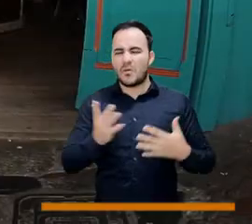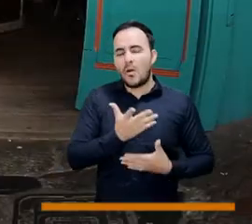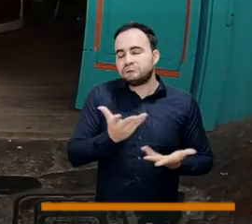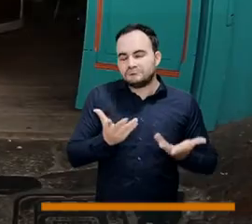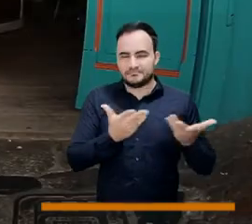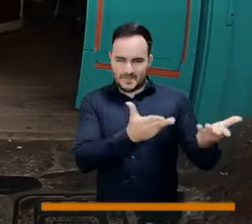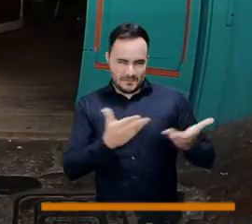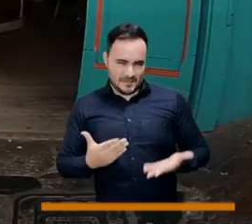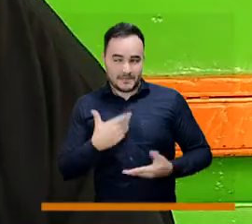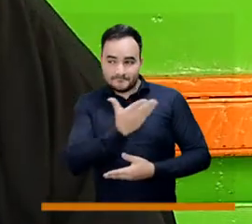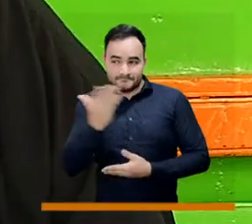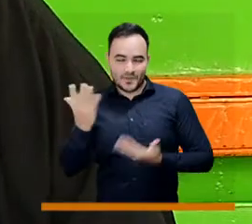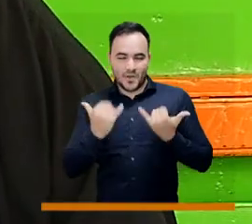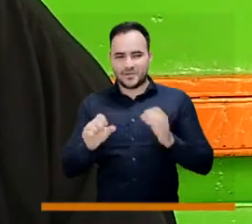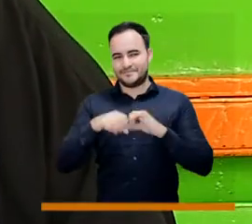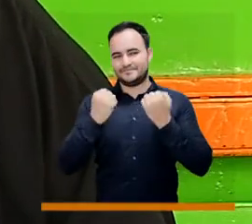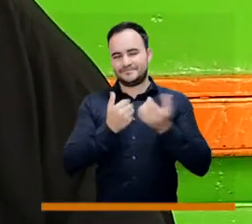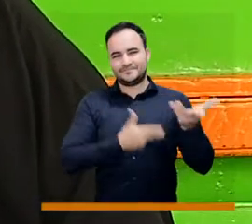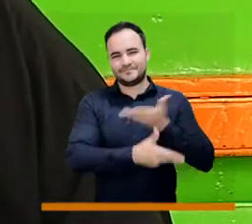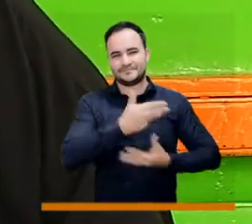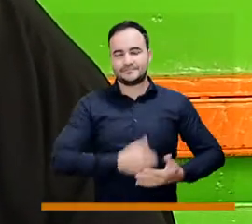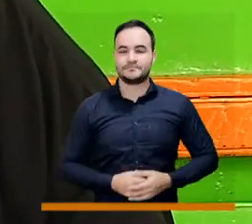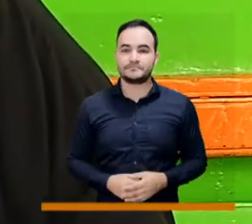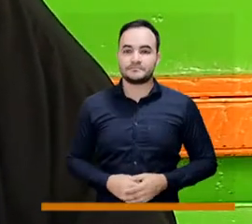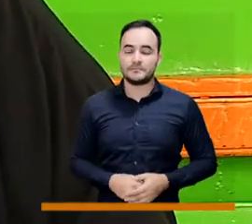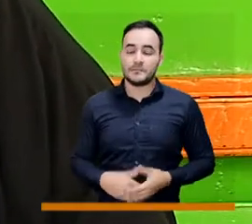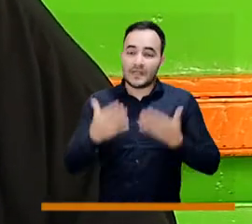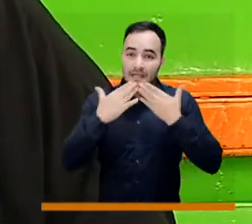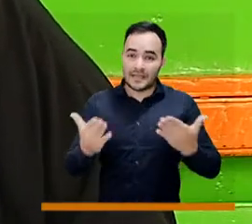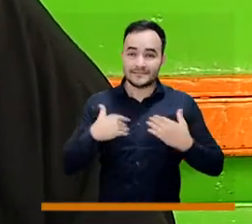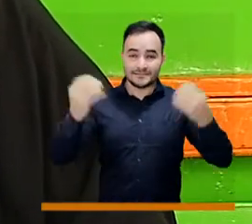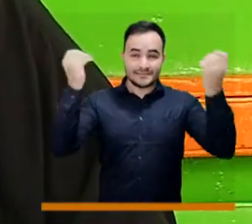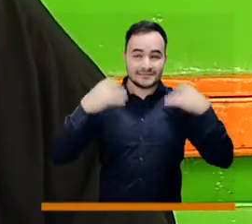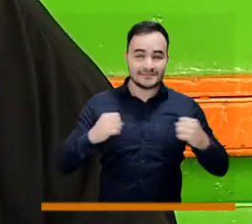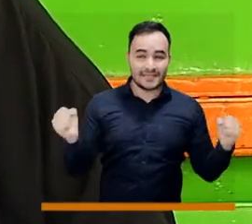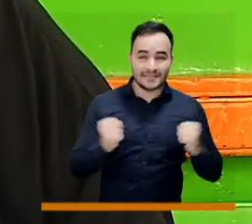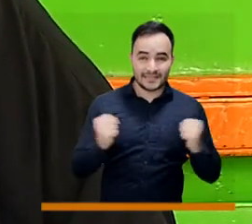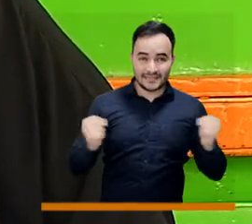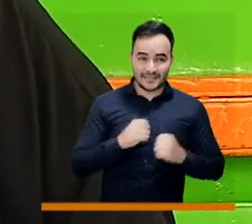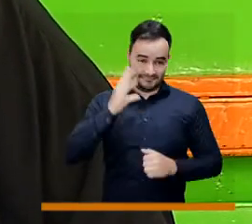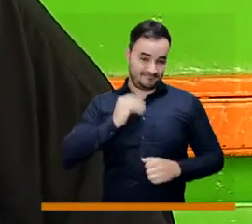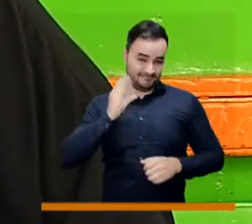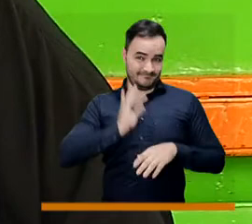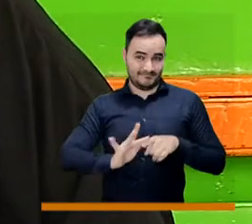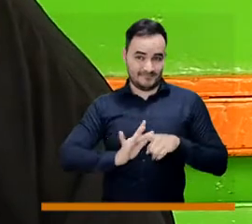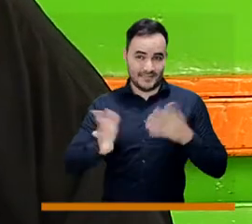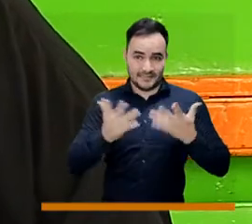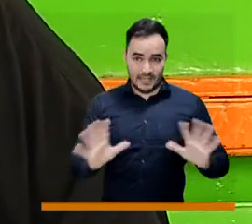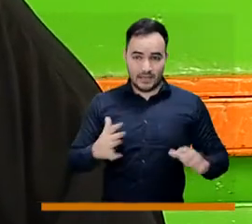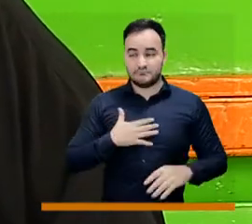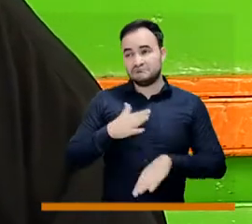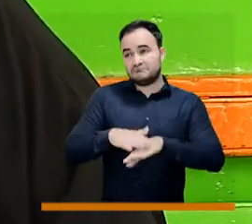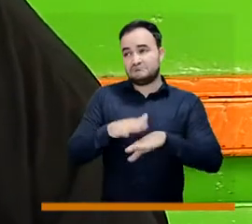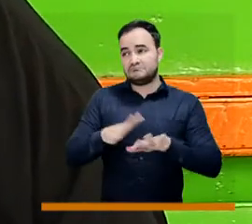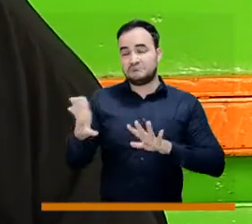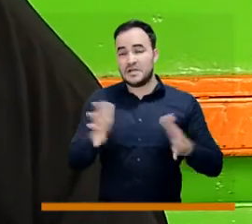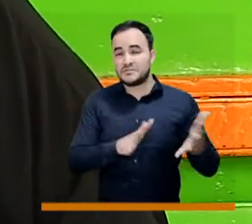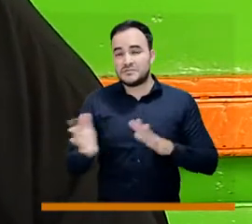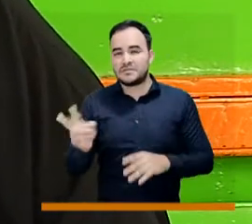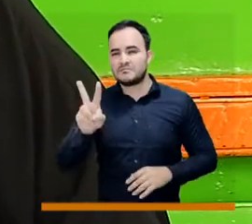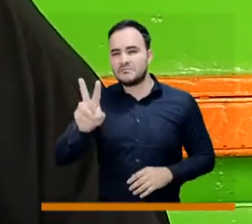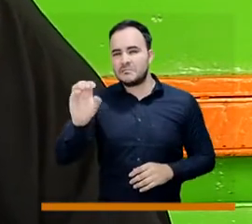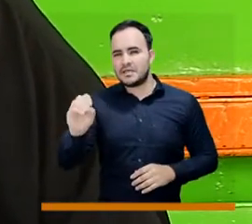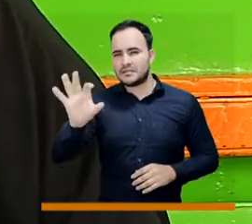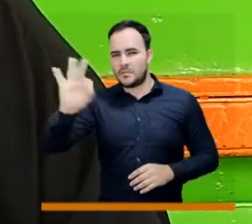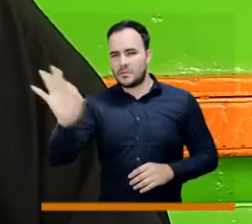compartir con nosotros este espacio. Por la experiencia que tengo con Santa Elena, pienso que en Santa Elena no hay más de un 20%